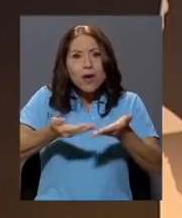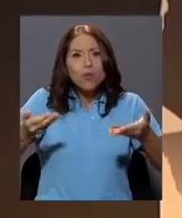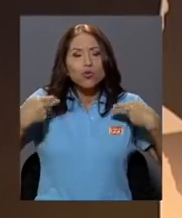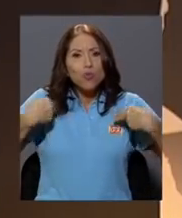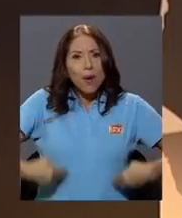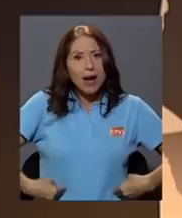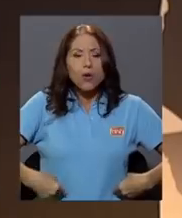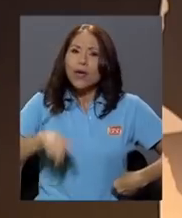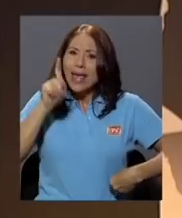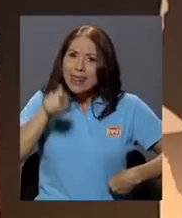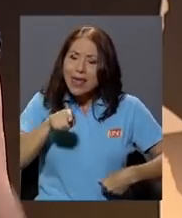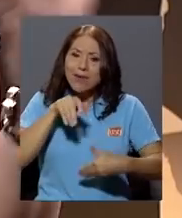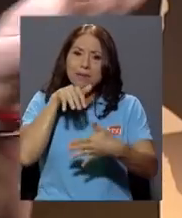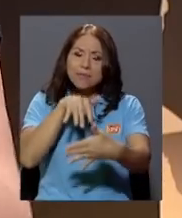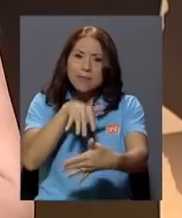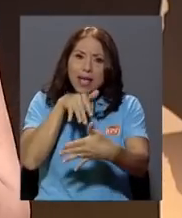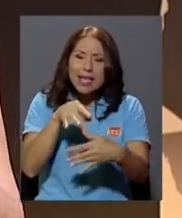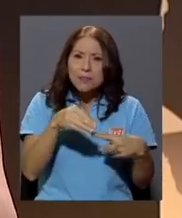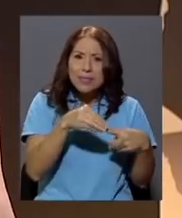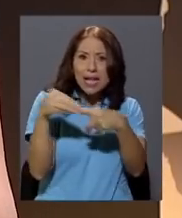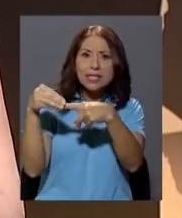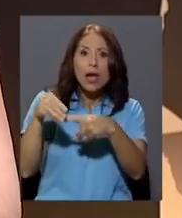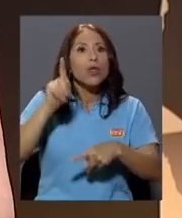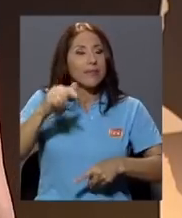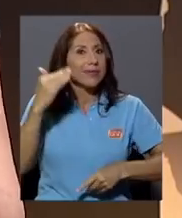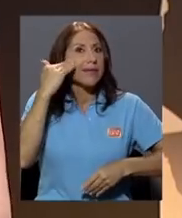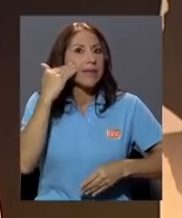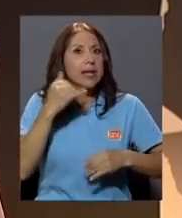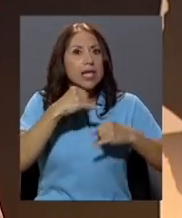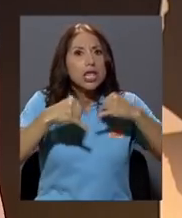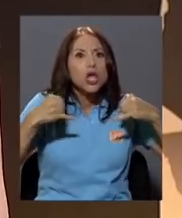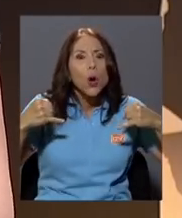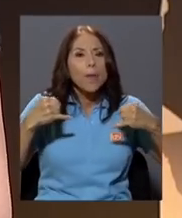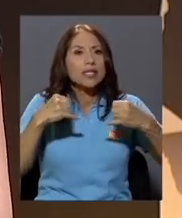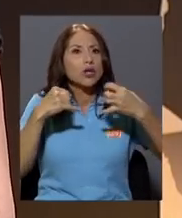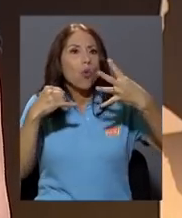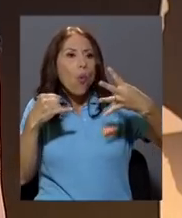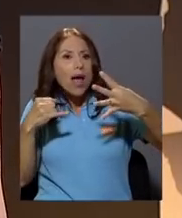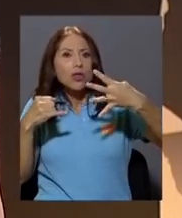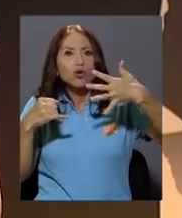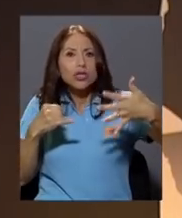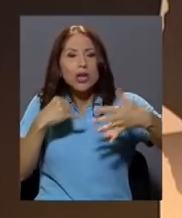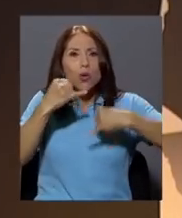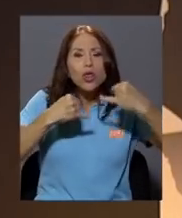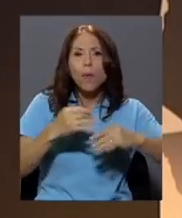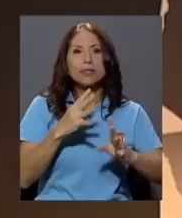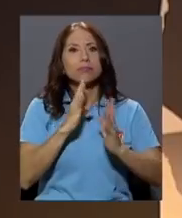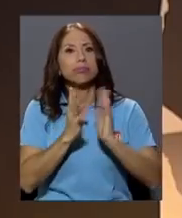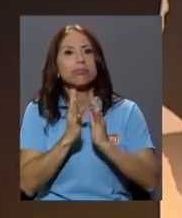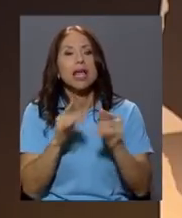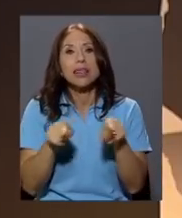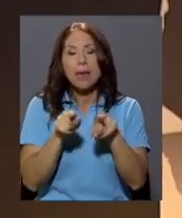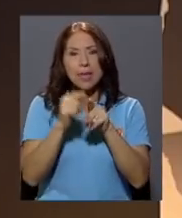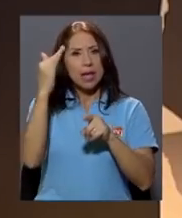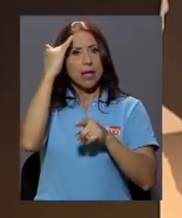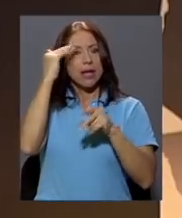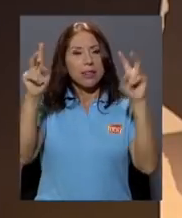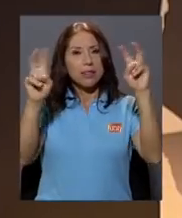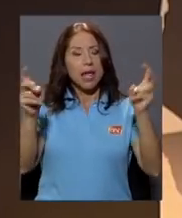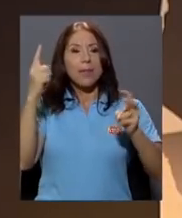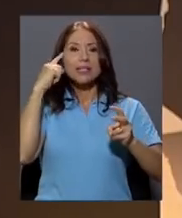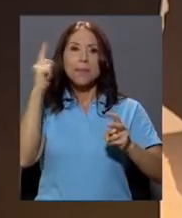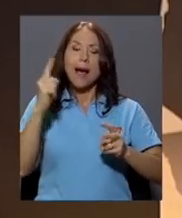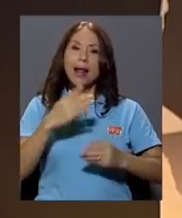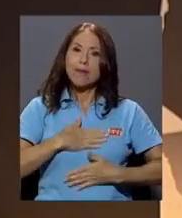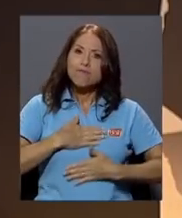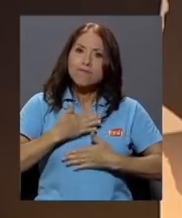estar especializado, desde manejar idiomas, 4 o 5 idiomas, manejar temas para ofrecer excelencia